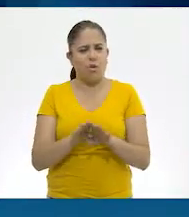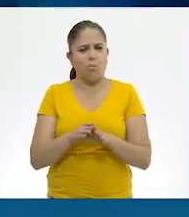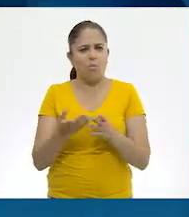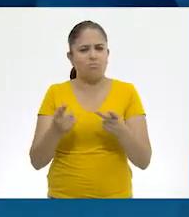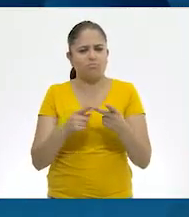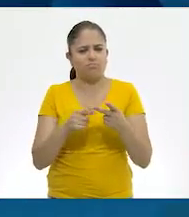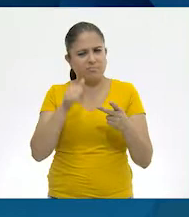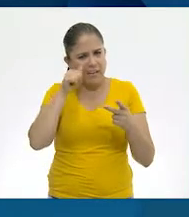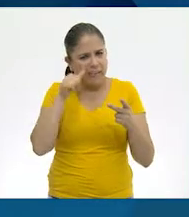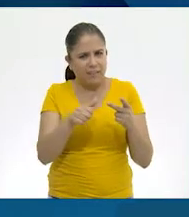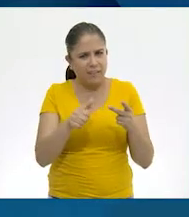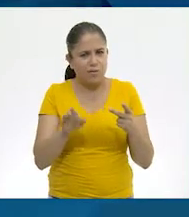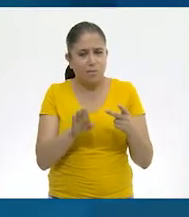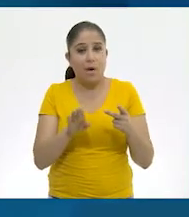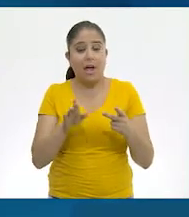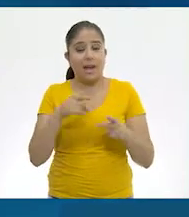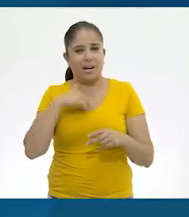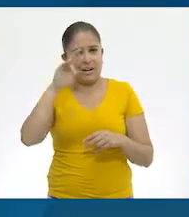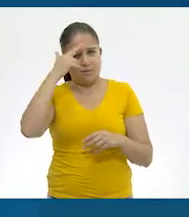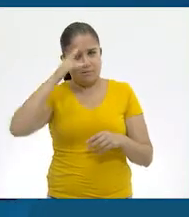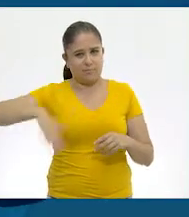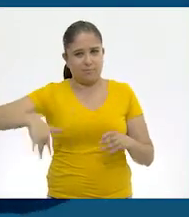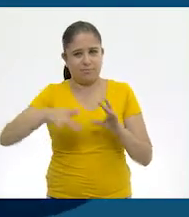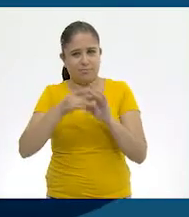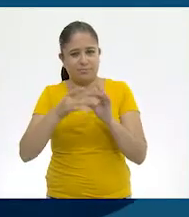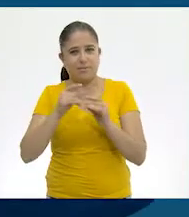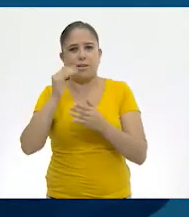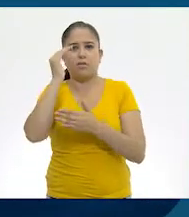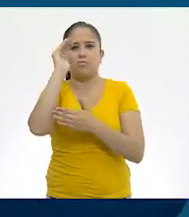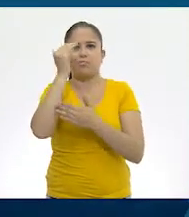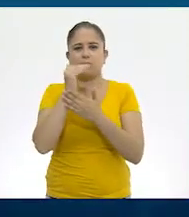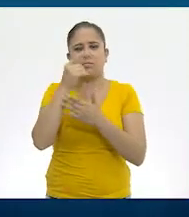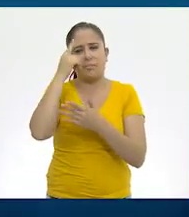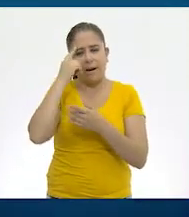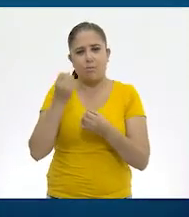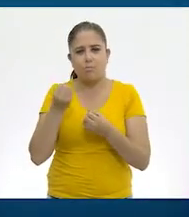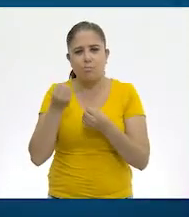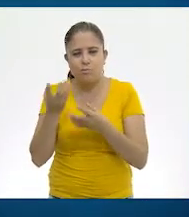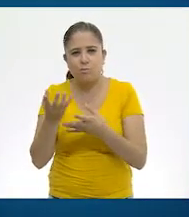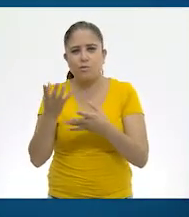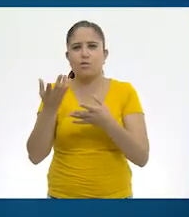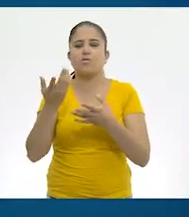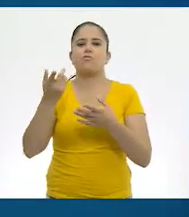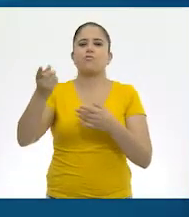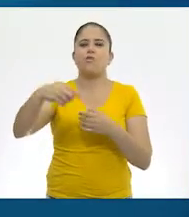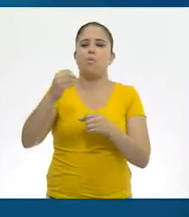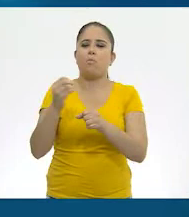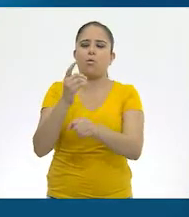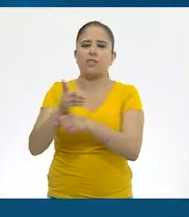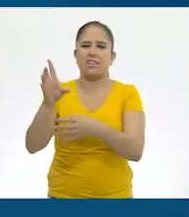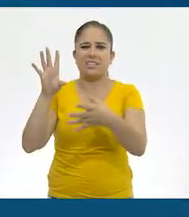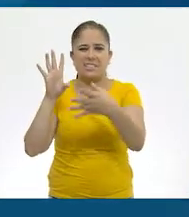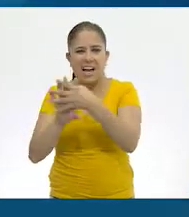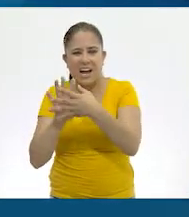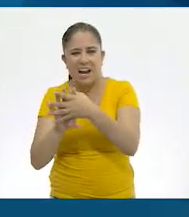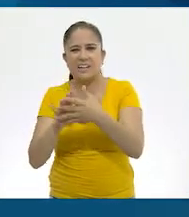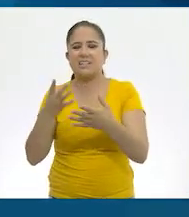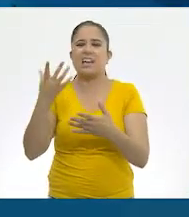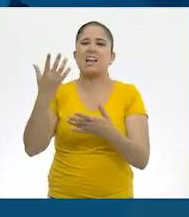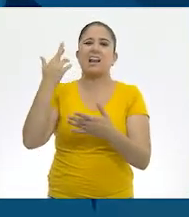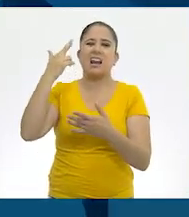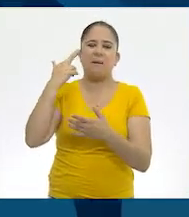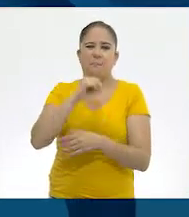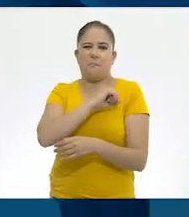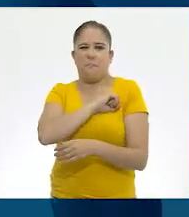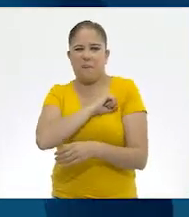esto? Yo recuerdo que dijimos que disminuyeron las penas de los que habían apoyado al Segundo Imperio